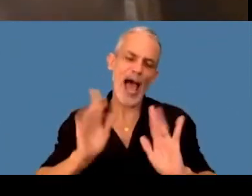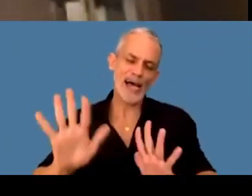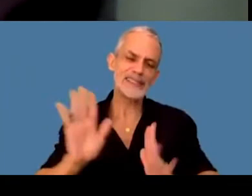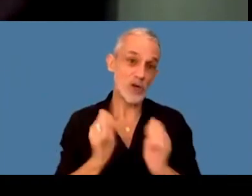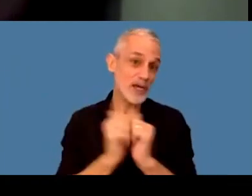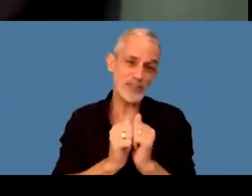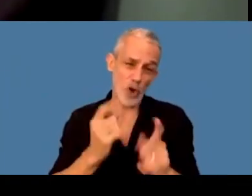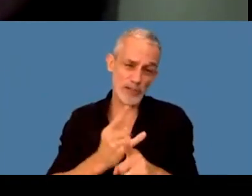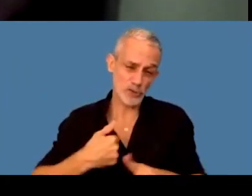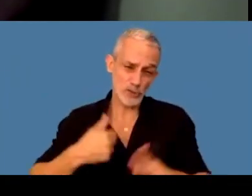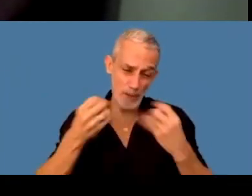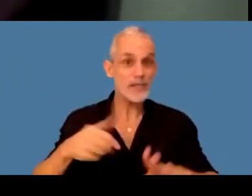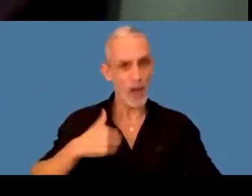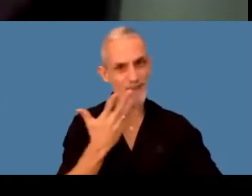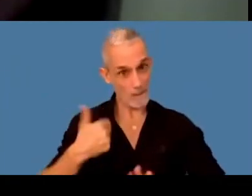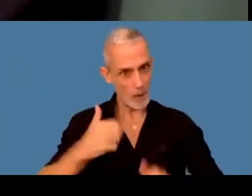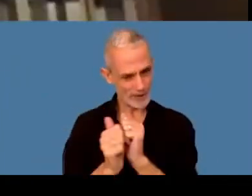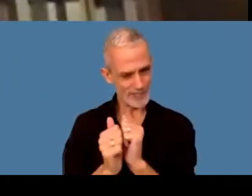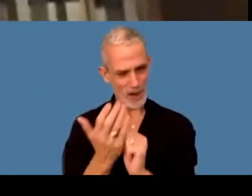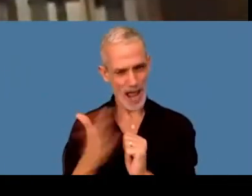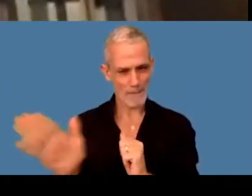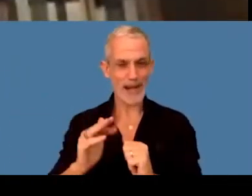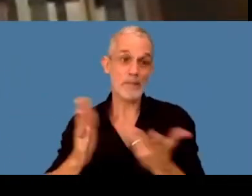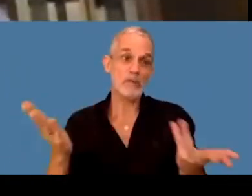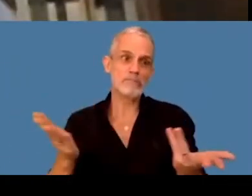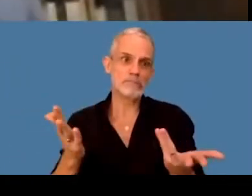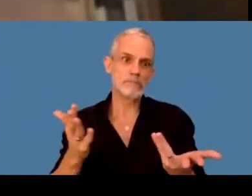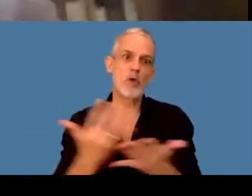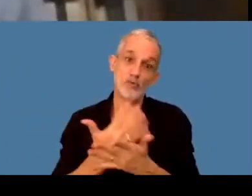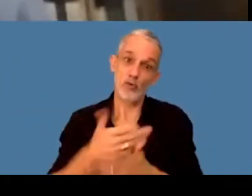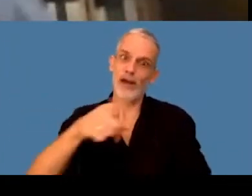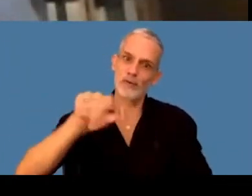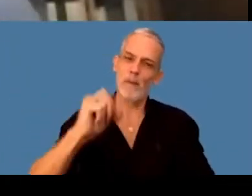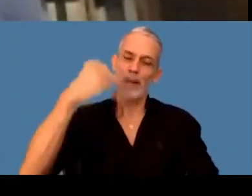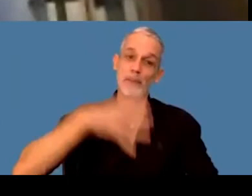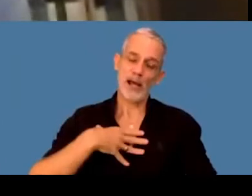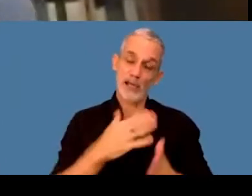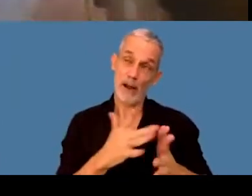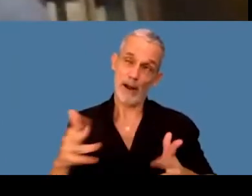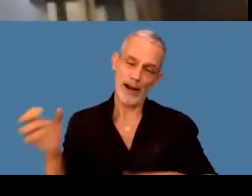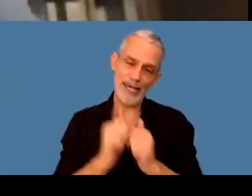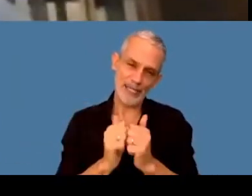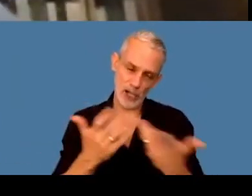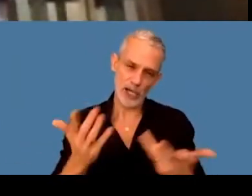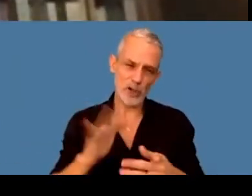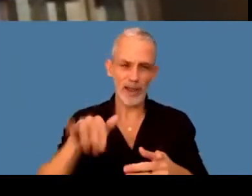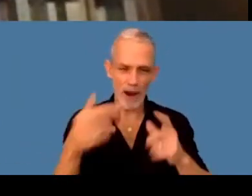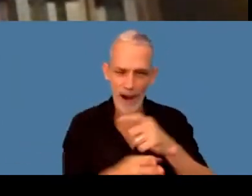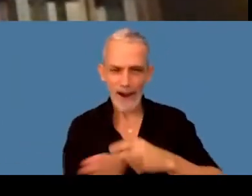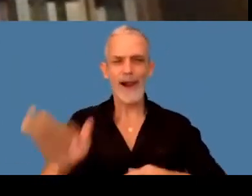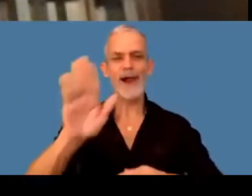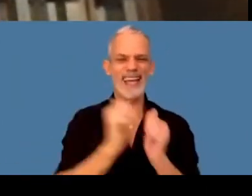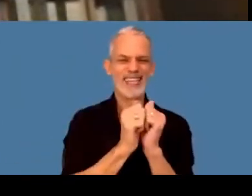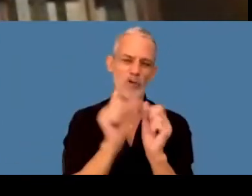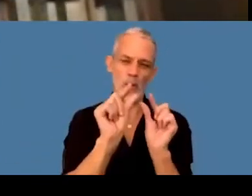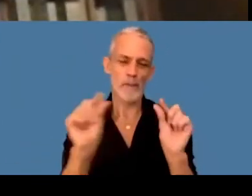Más allá que me gusta la historia, ¿no? Me tuvieron que padecer hablando de historia la primera clase, después me meto, siempre vuelco un poquito para el lado de la historia, porque